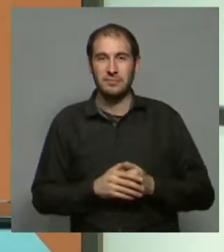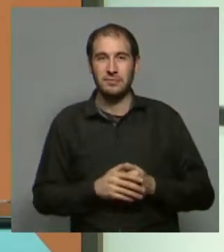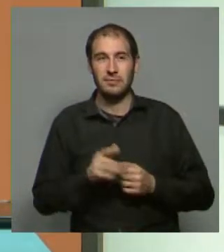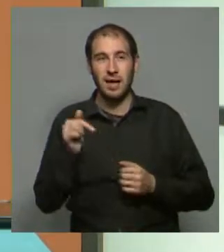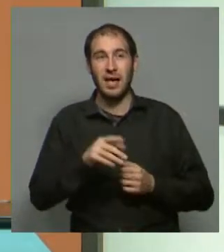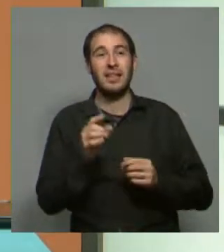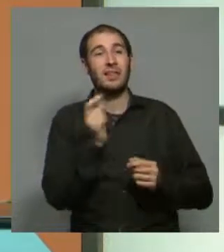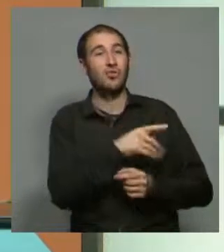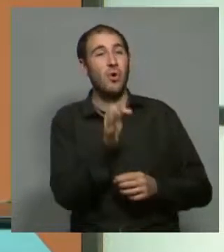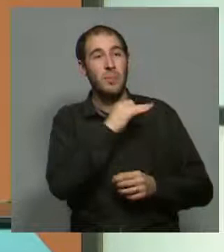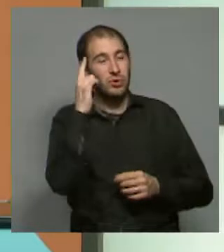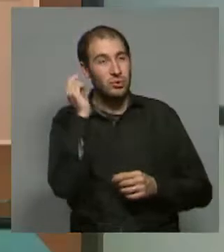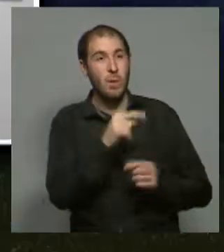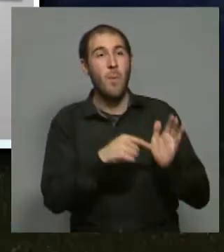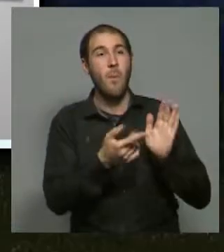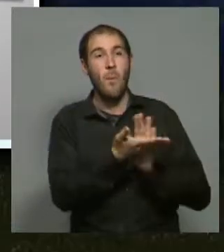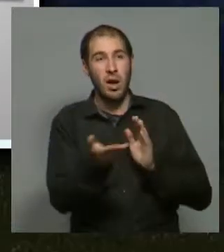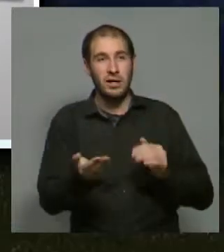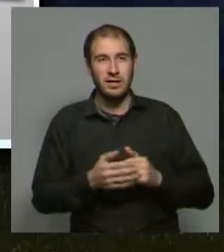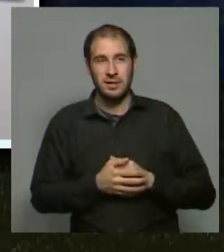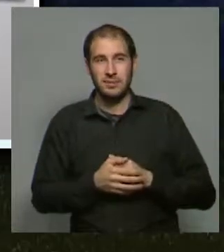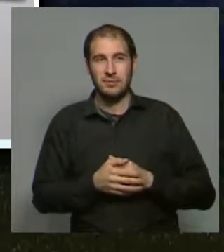apelar a tu criterio porque vamos a ir mostrando, vamos a